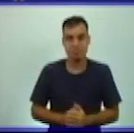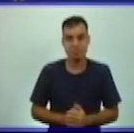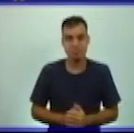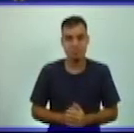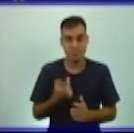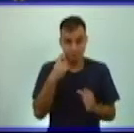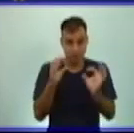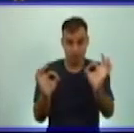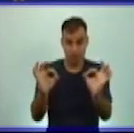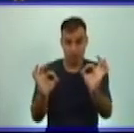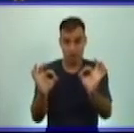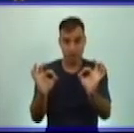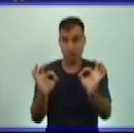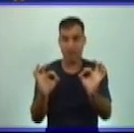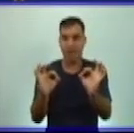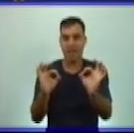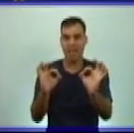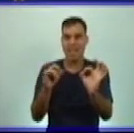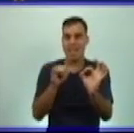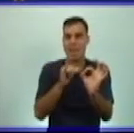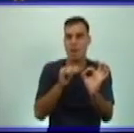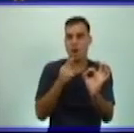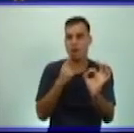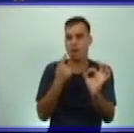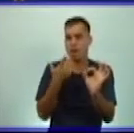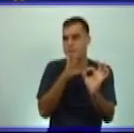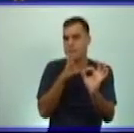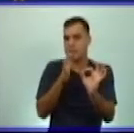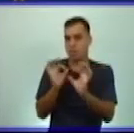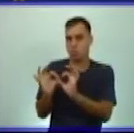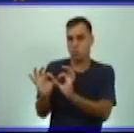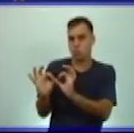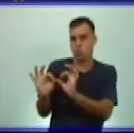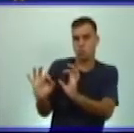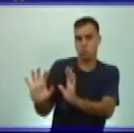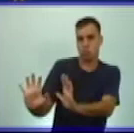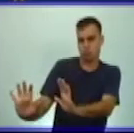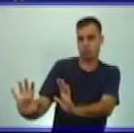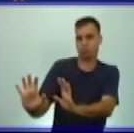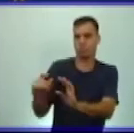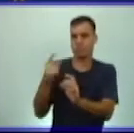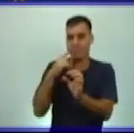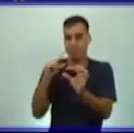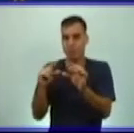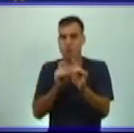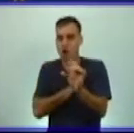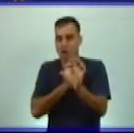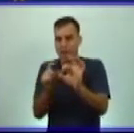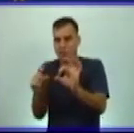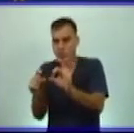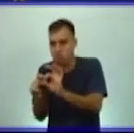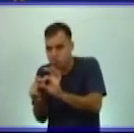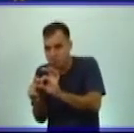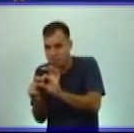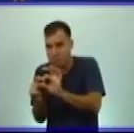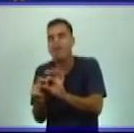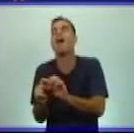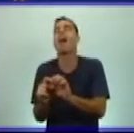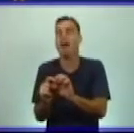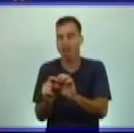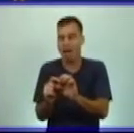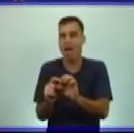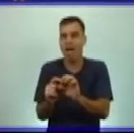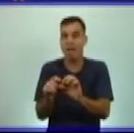anillo no quiere que se aproxime el imán. Es decir, que en esencia nosotros los docentes repetimos, el campo